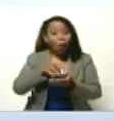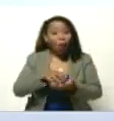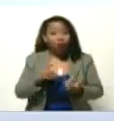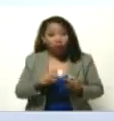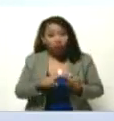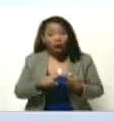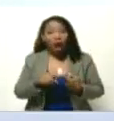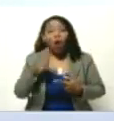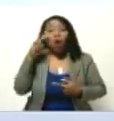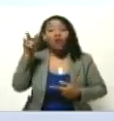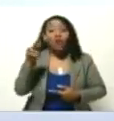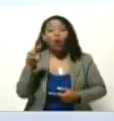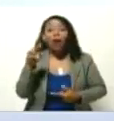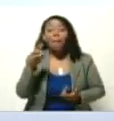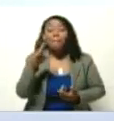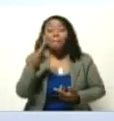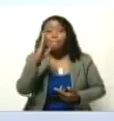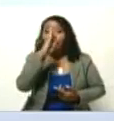en Barinas.